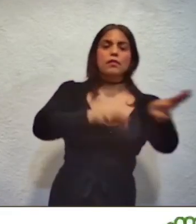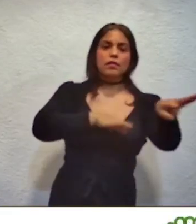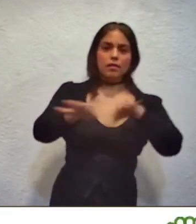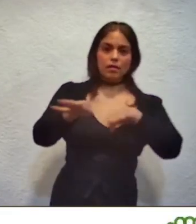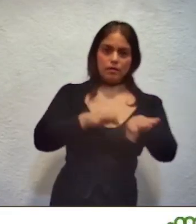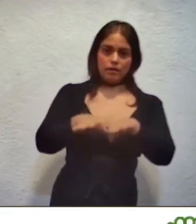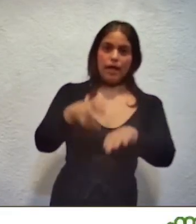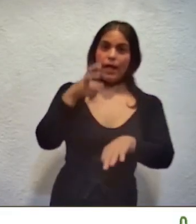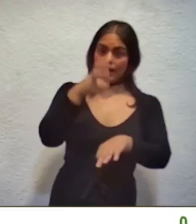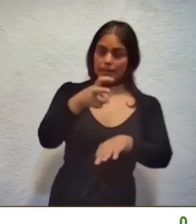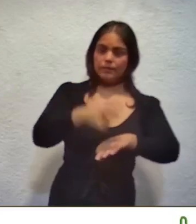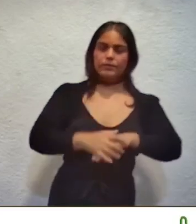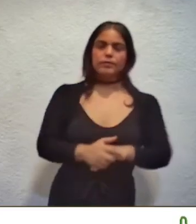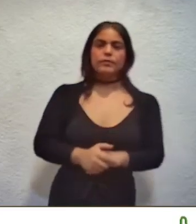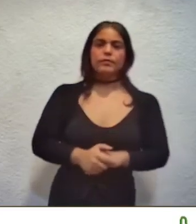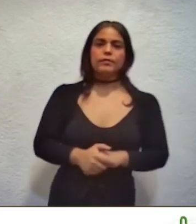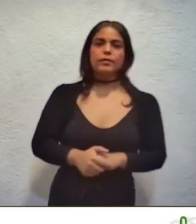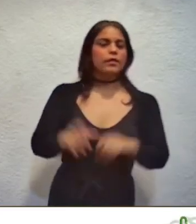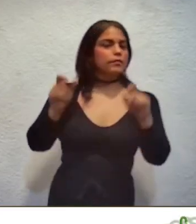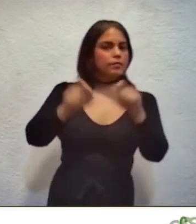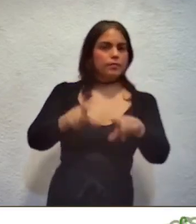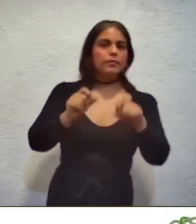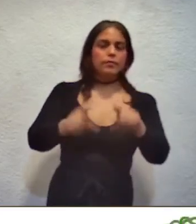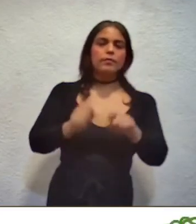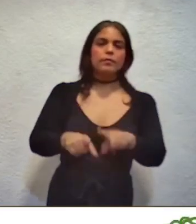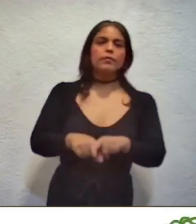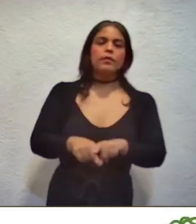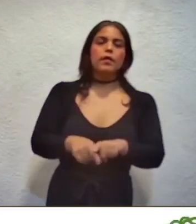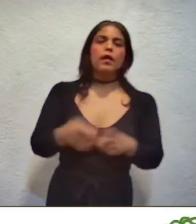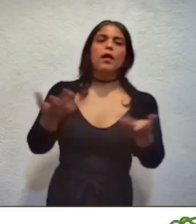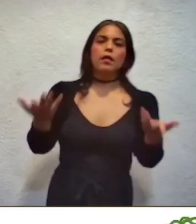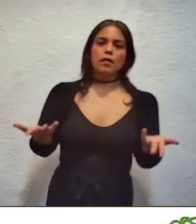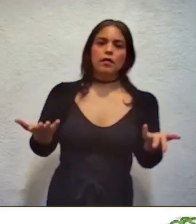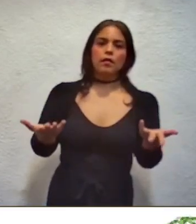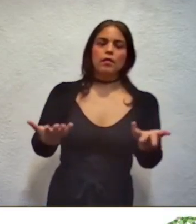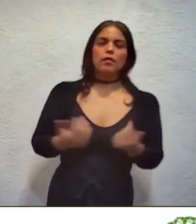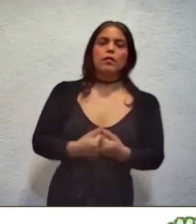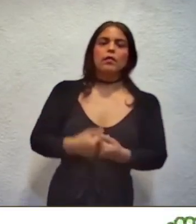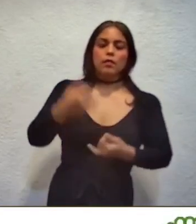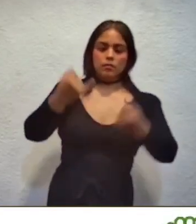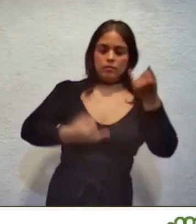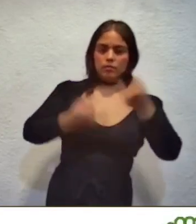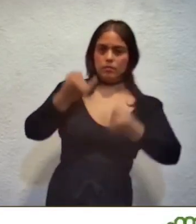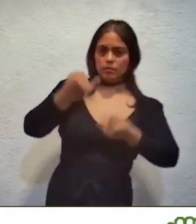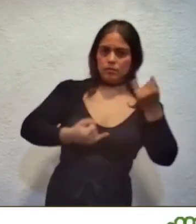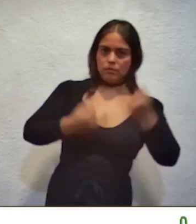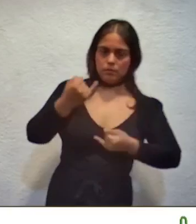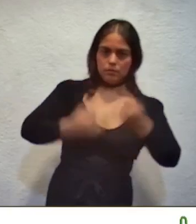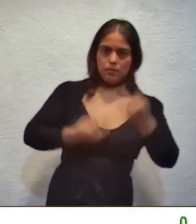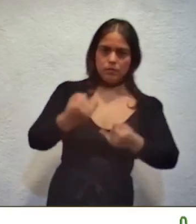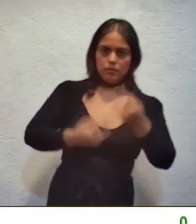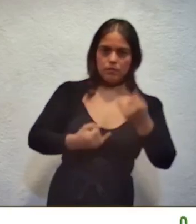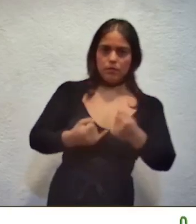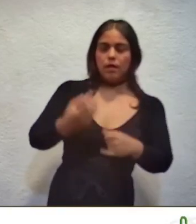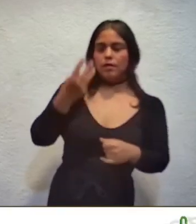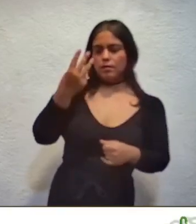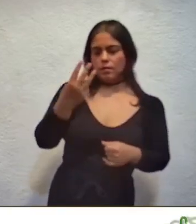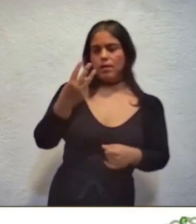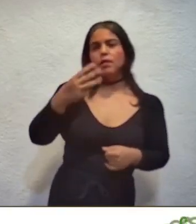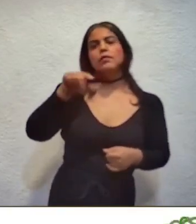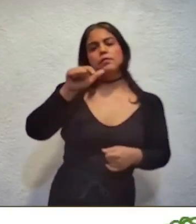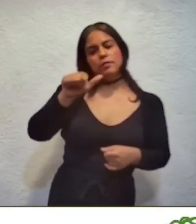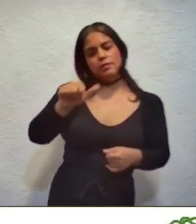manera supletoria, mismos que ratificaron ante la presencia judicial de la magistratura ponente el 3,